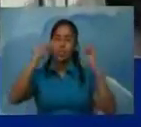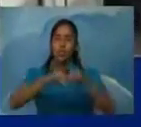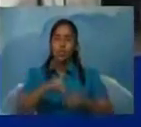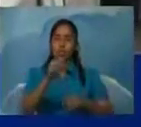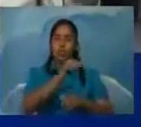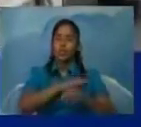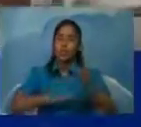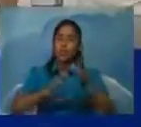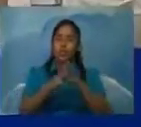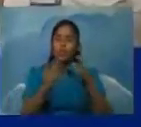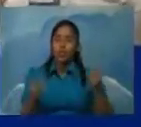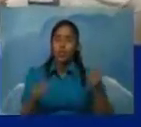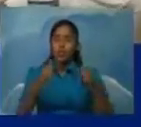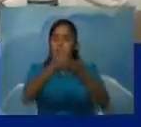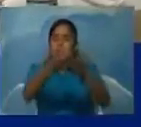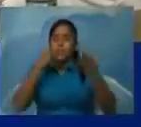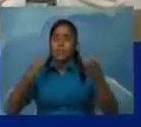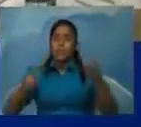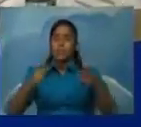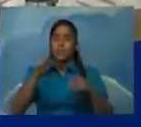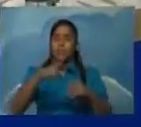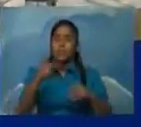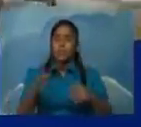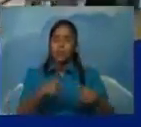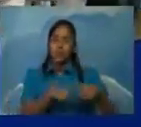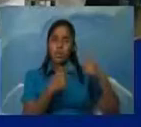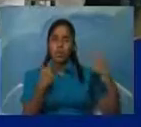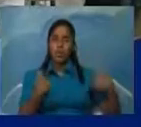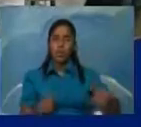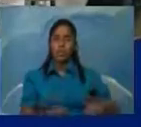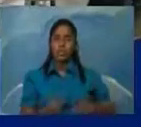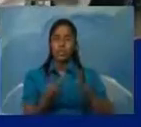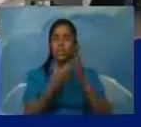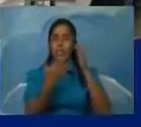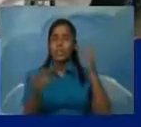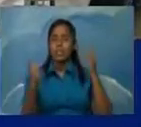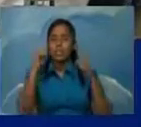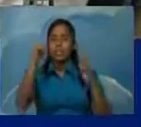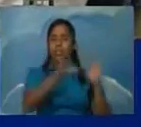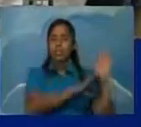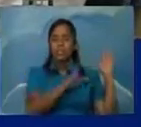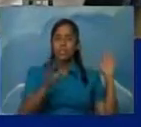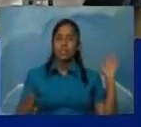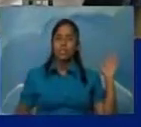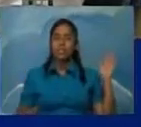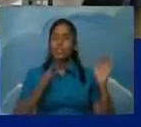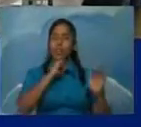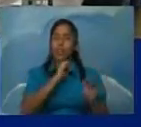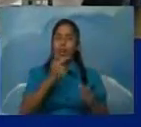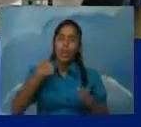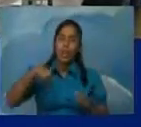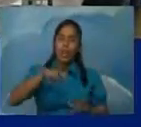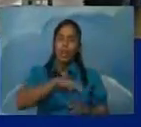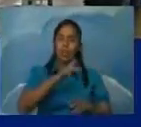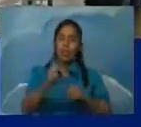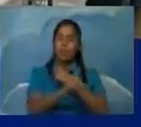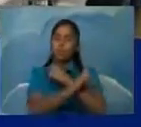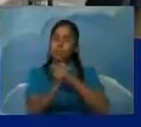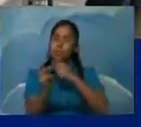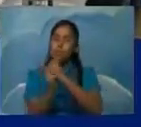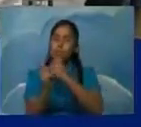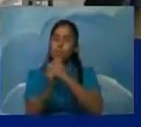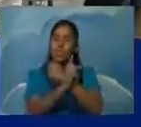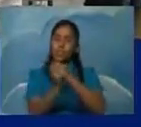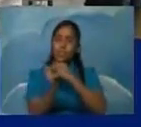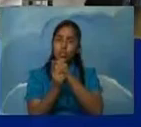sobre los dinteles de la puerta, sino sobre el corazón. La sangre de Cristo es nuestra protección. La